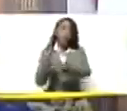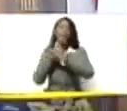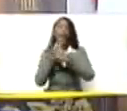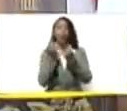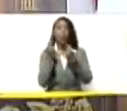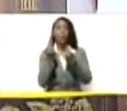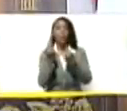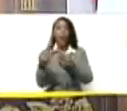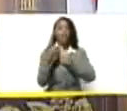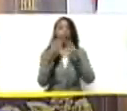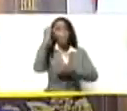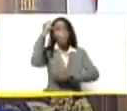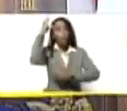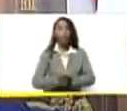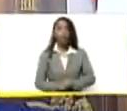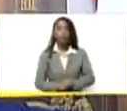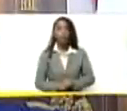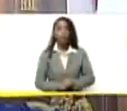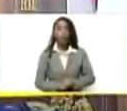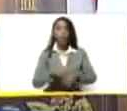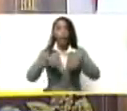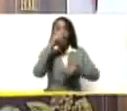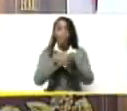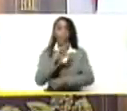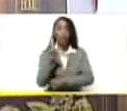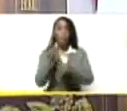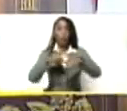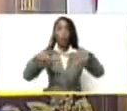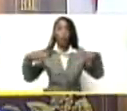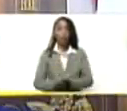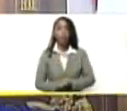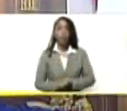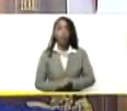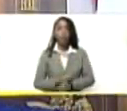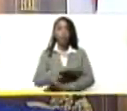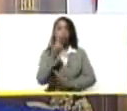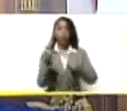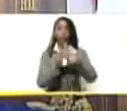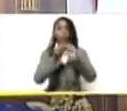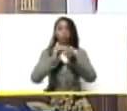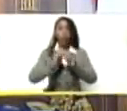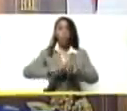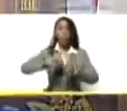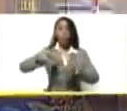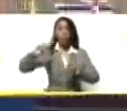este año 2021 aumentamos la generación de megavatios